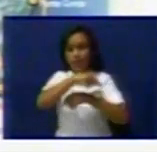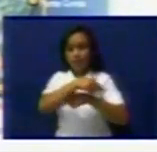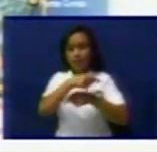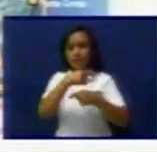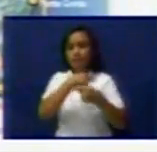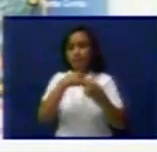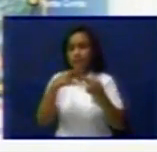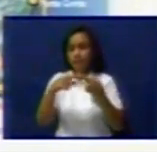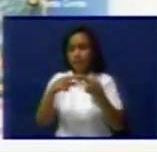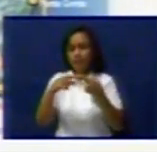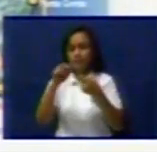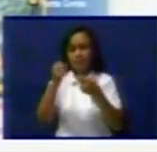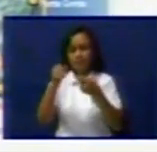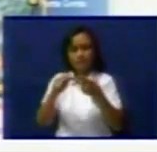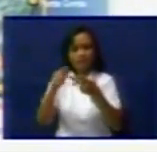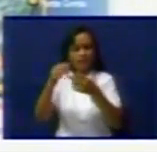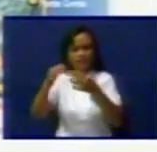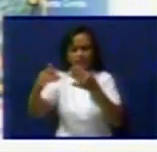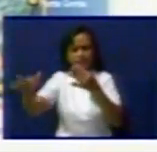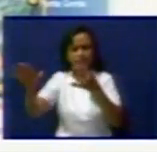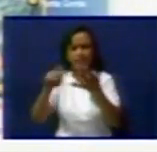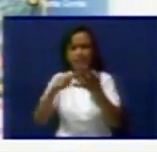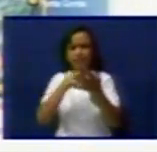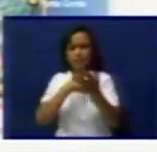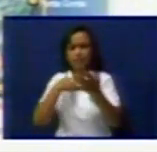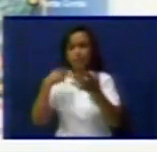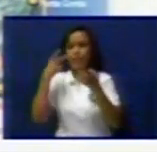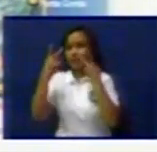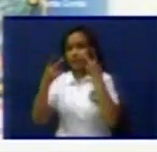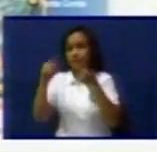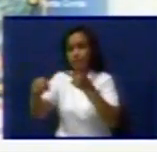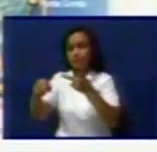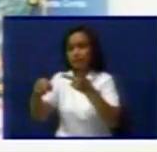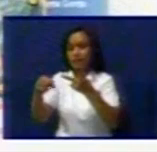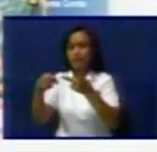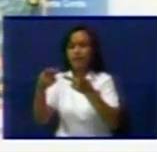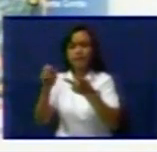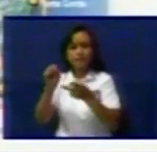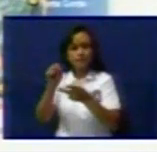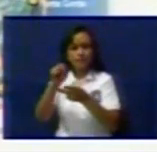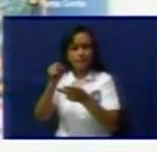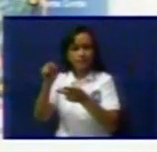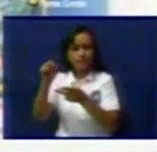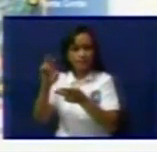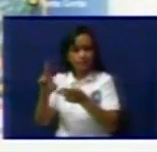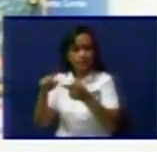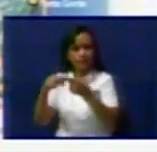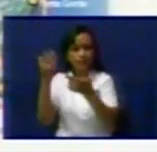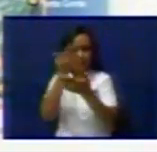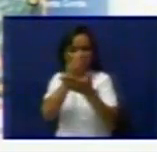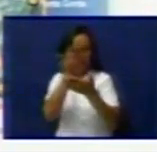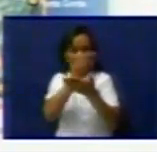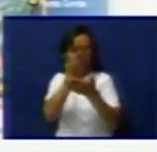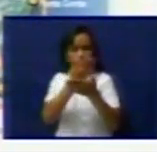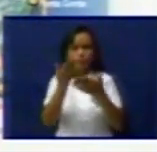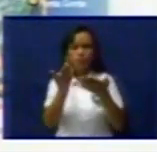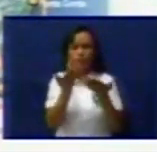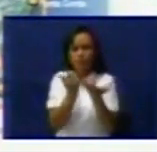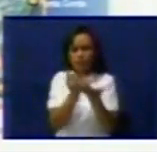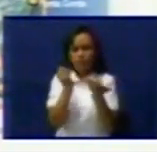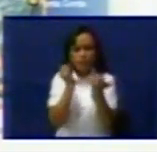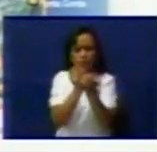y MS, etc. Mientras tanto, CRCC ha realizado los estudios de campo de